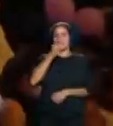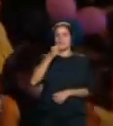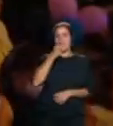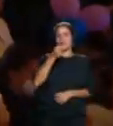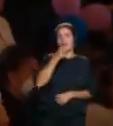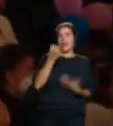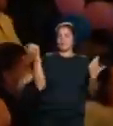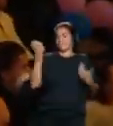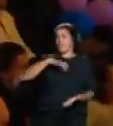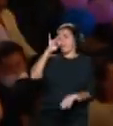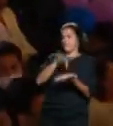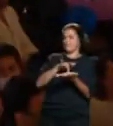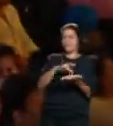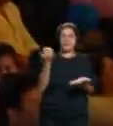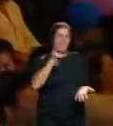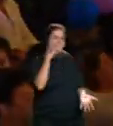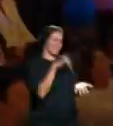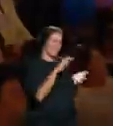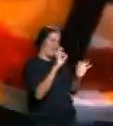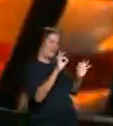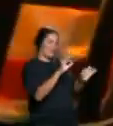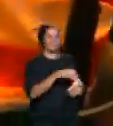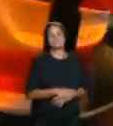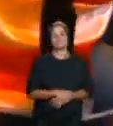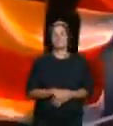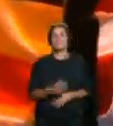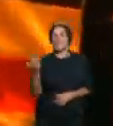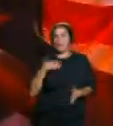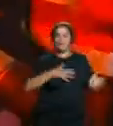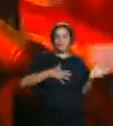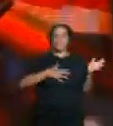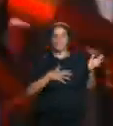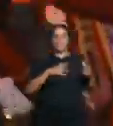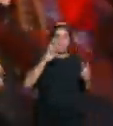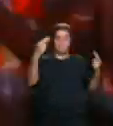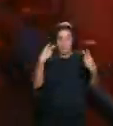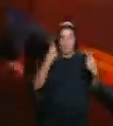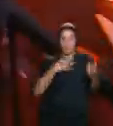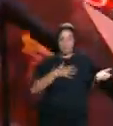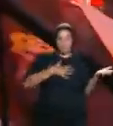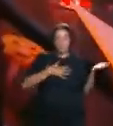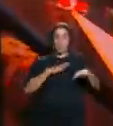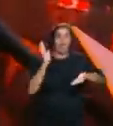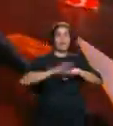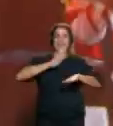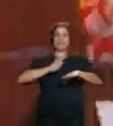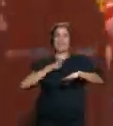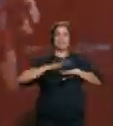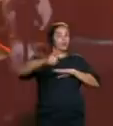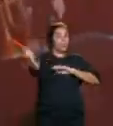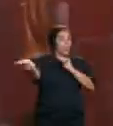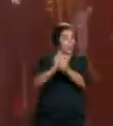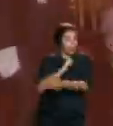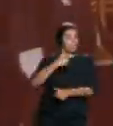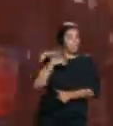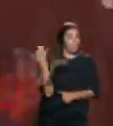llegó la hora. Llegó la hora. Ya. Vamos a bailar todos, mírame a mí para la letra. El ritmo va, tiene que seguir.